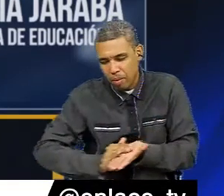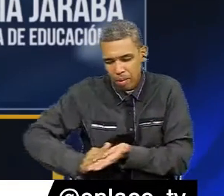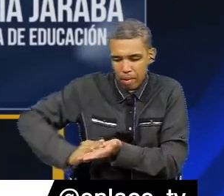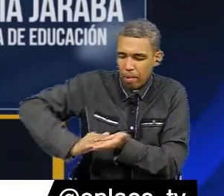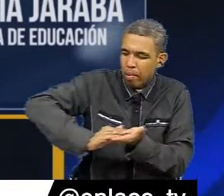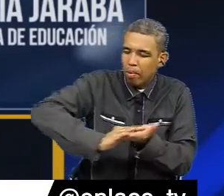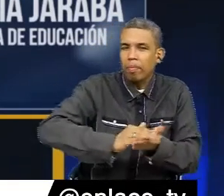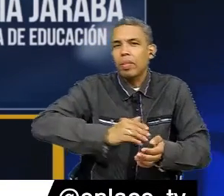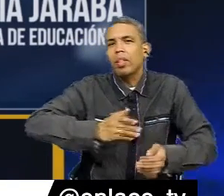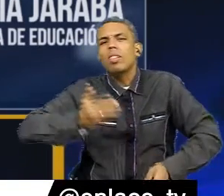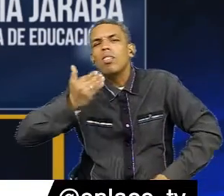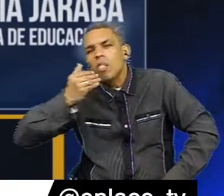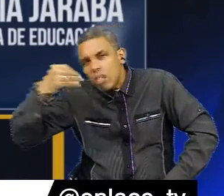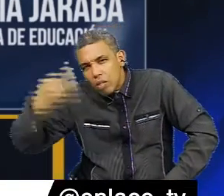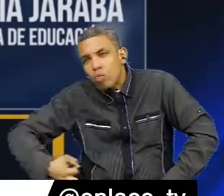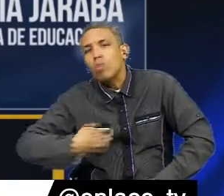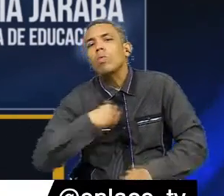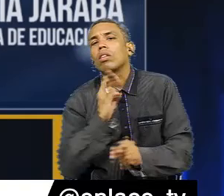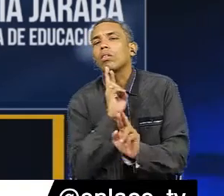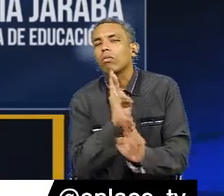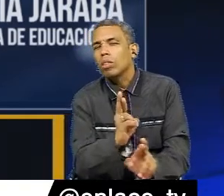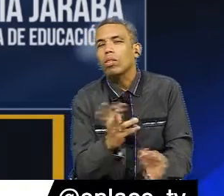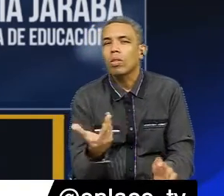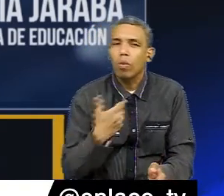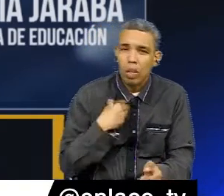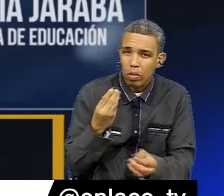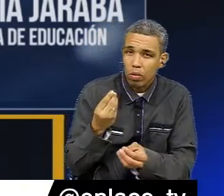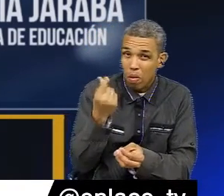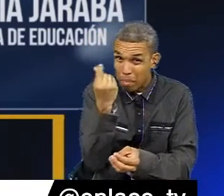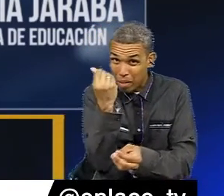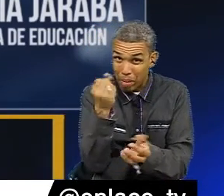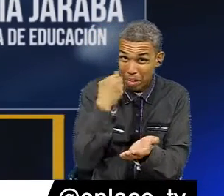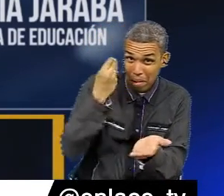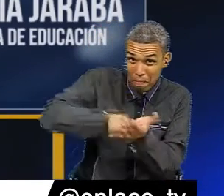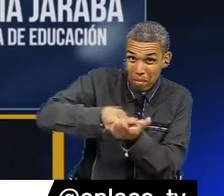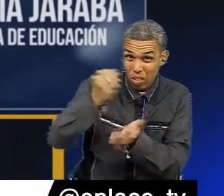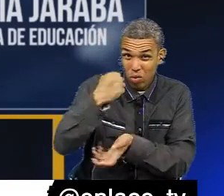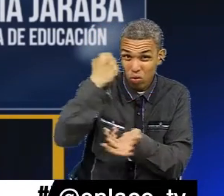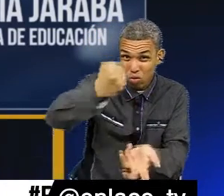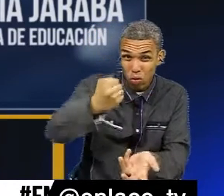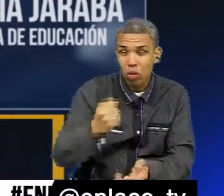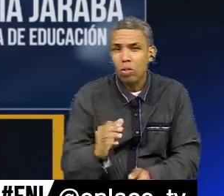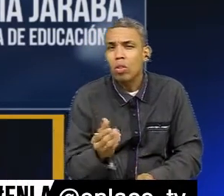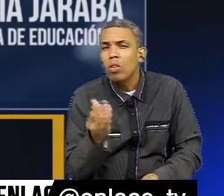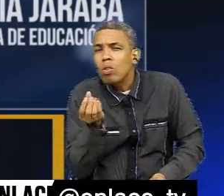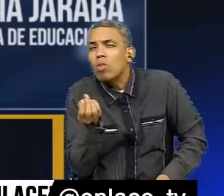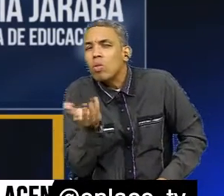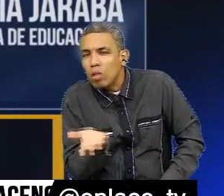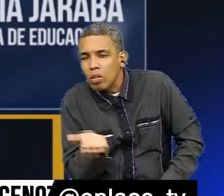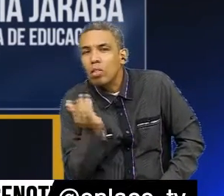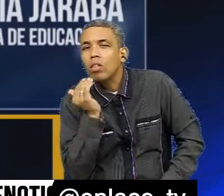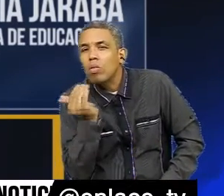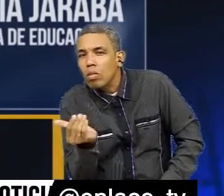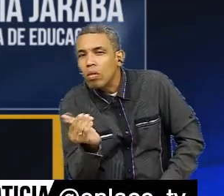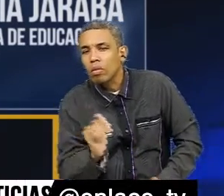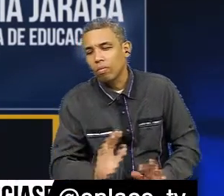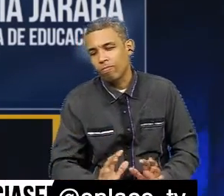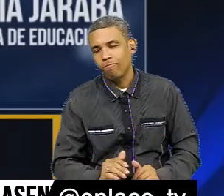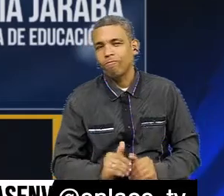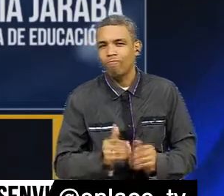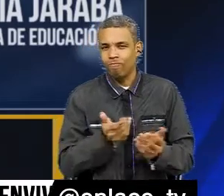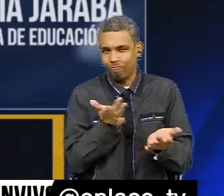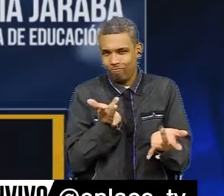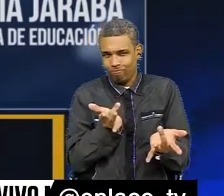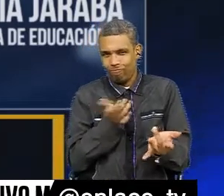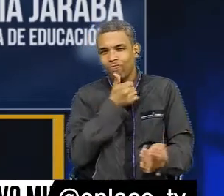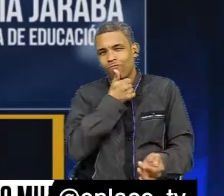tengan más tranquilidad para saber cuándo se le va a hacer efectivo. De verdad que solicitamos entonces a estos docentes, primero que todo,